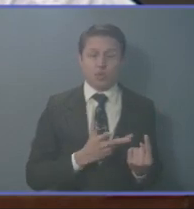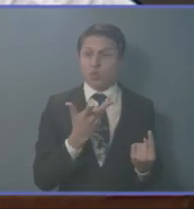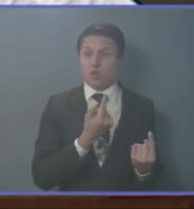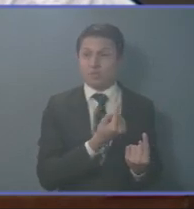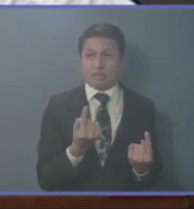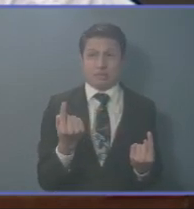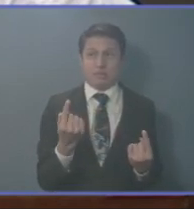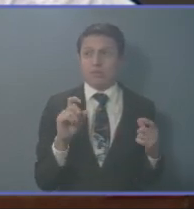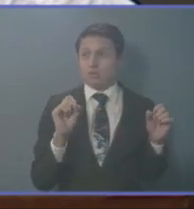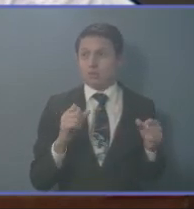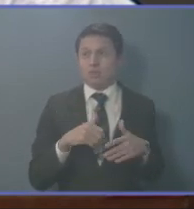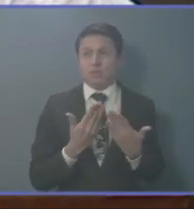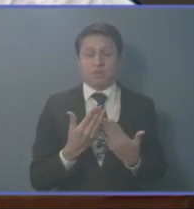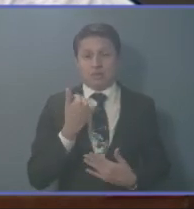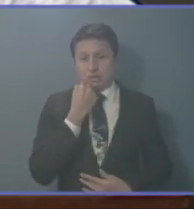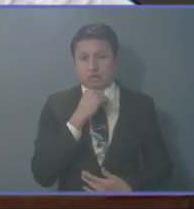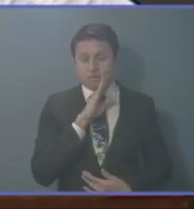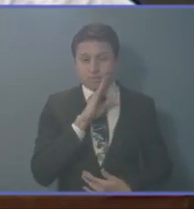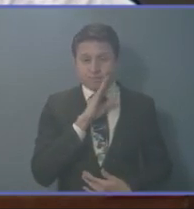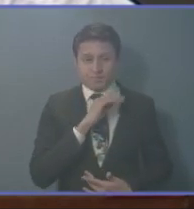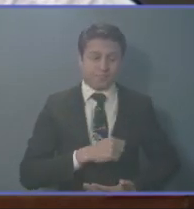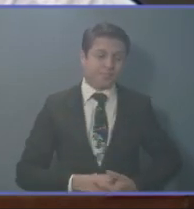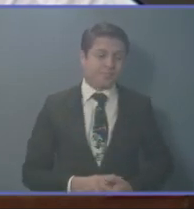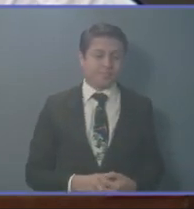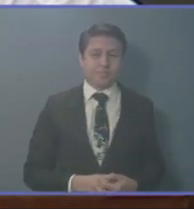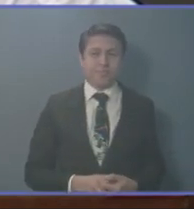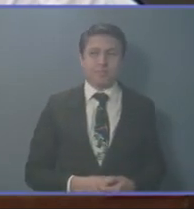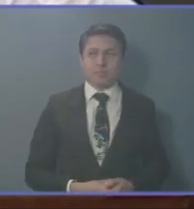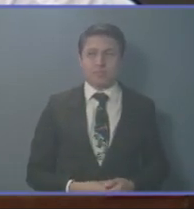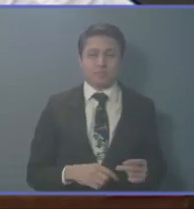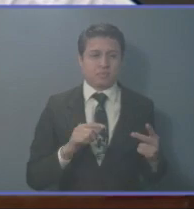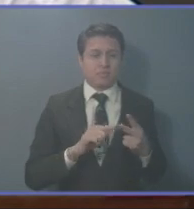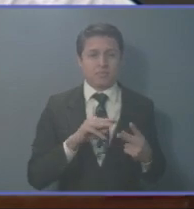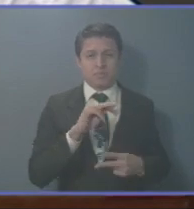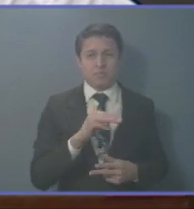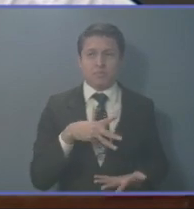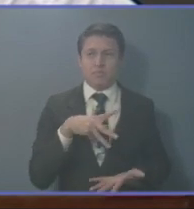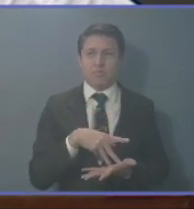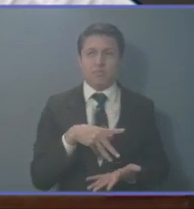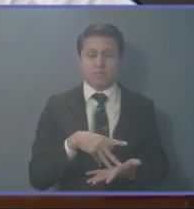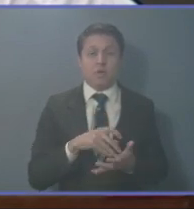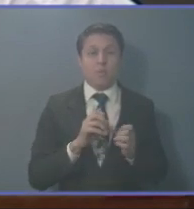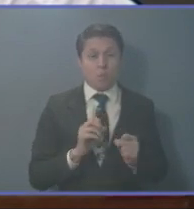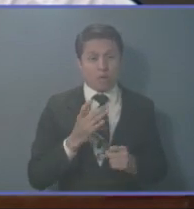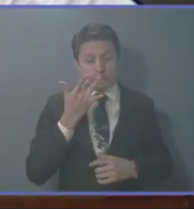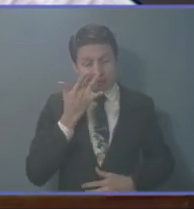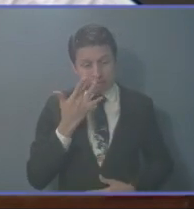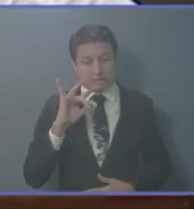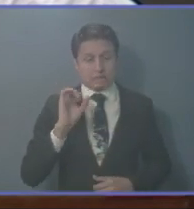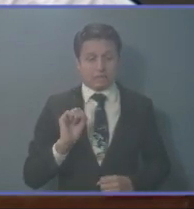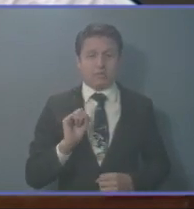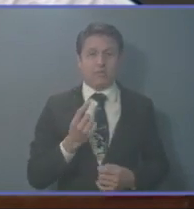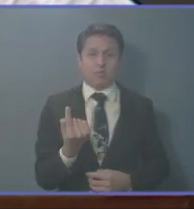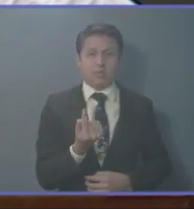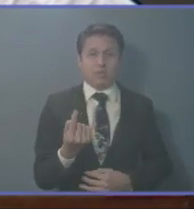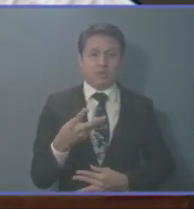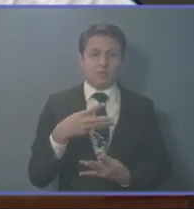personas que no han tenido la enfermedad por COVID-19. M. Población vulnerable, grupo de personas que se